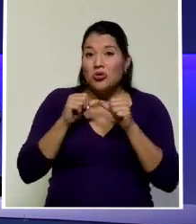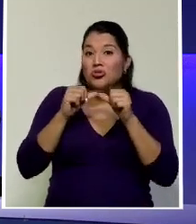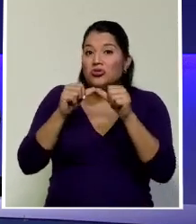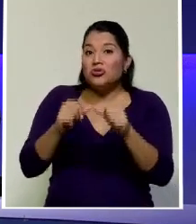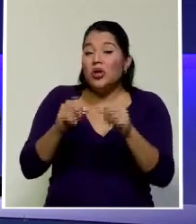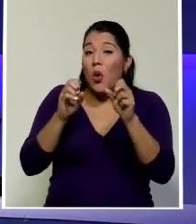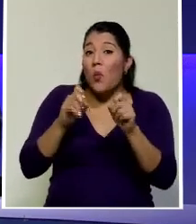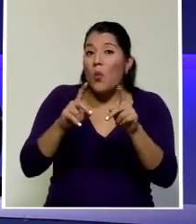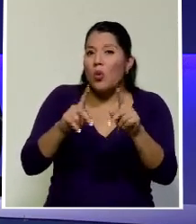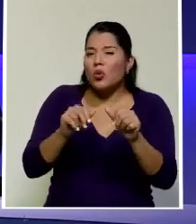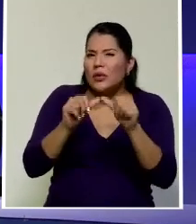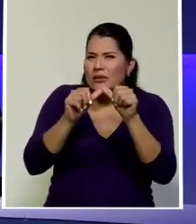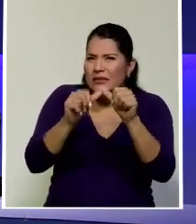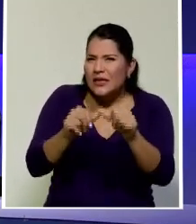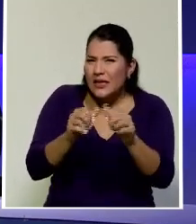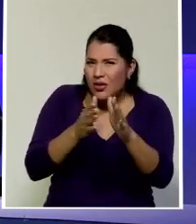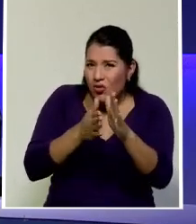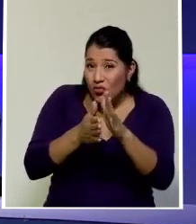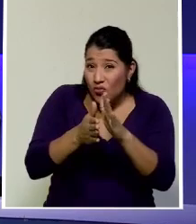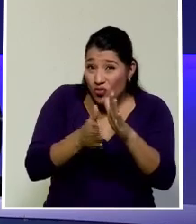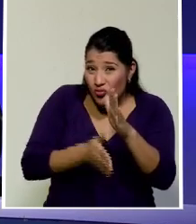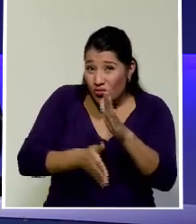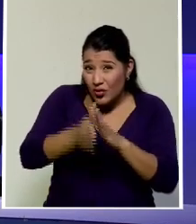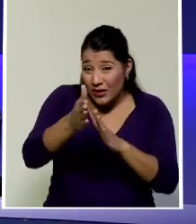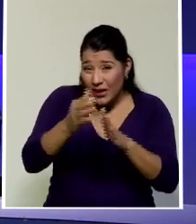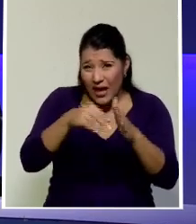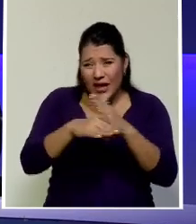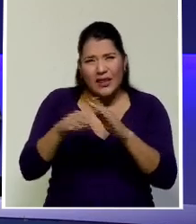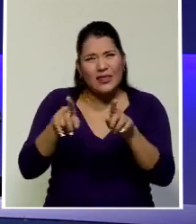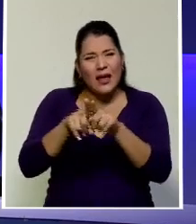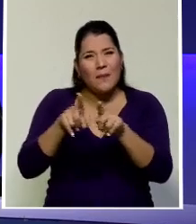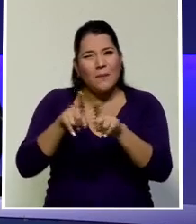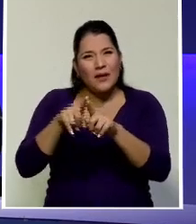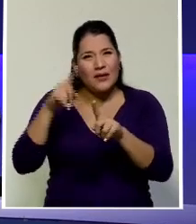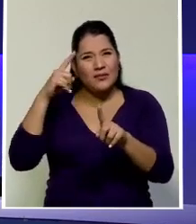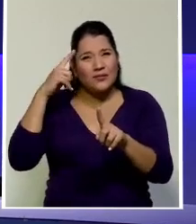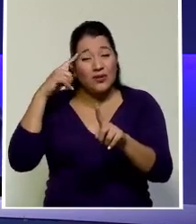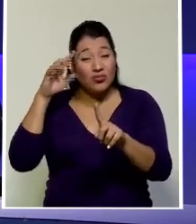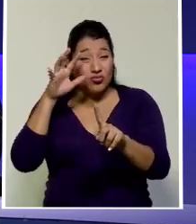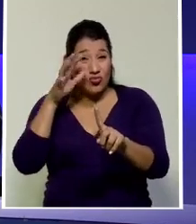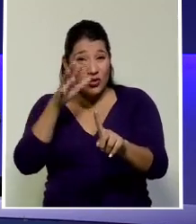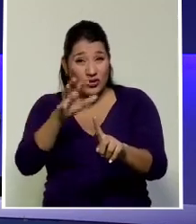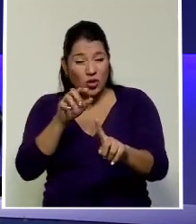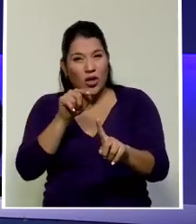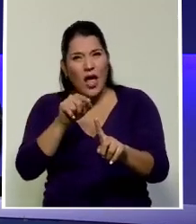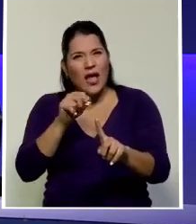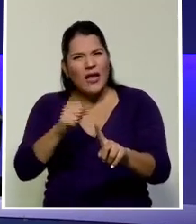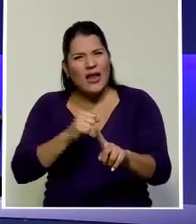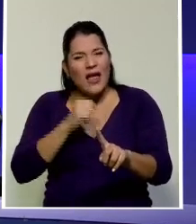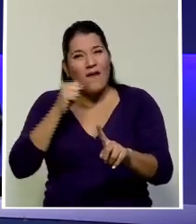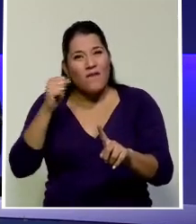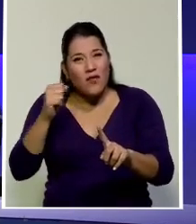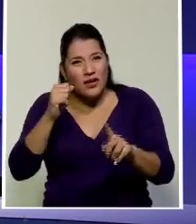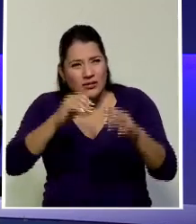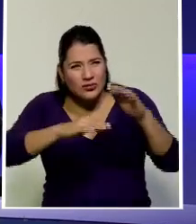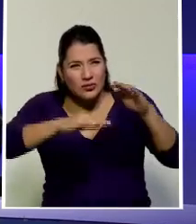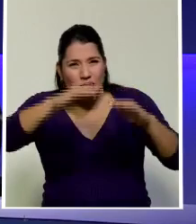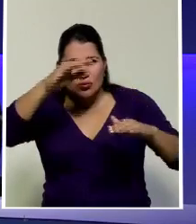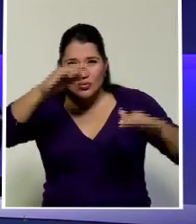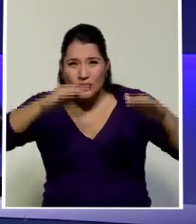línea recta, incluso en los sitios del desierto en los que las ondulaciones toman una fuerza tal que sus valles y sus picos